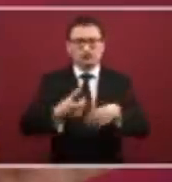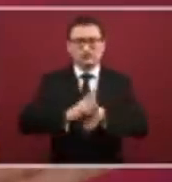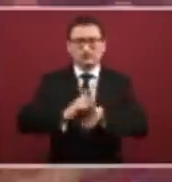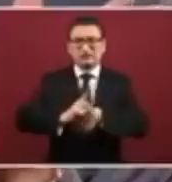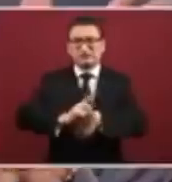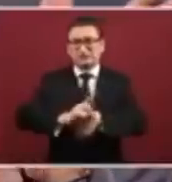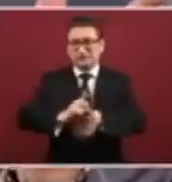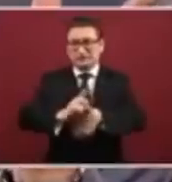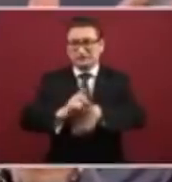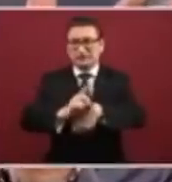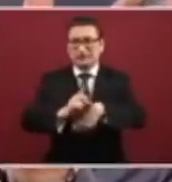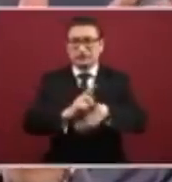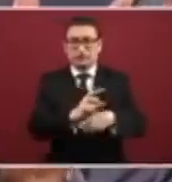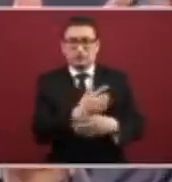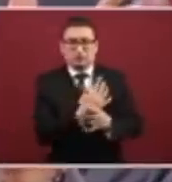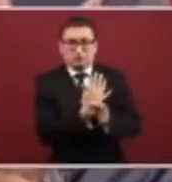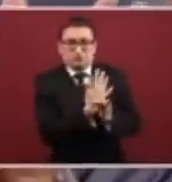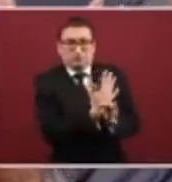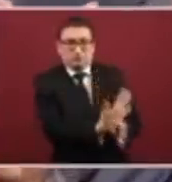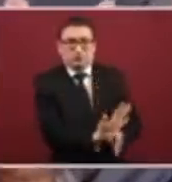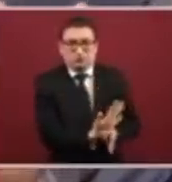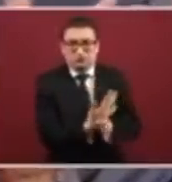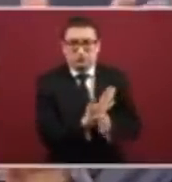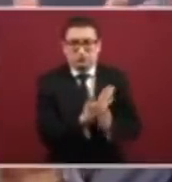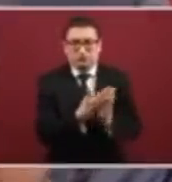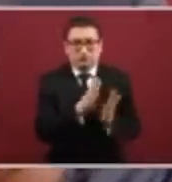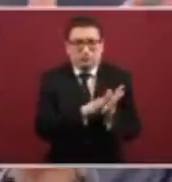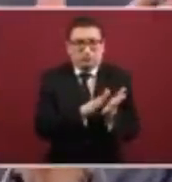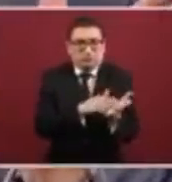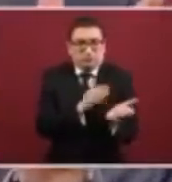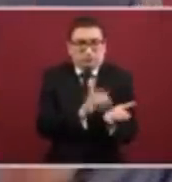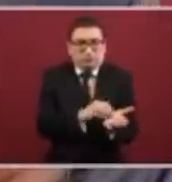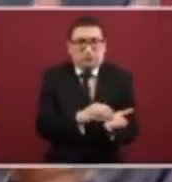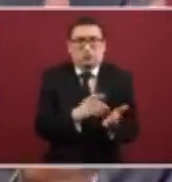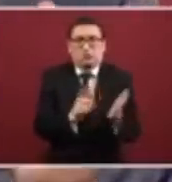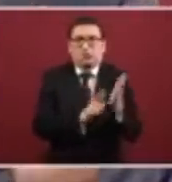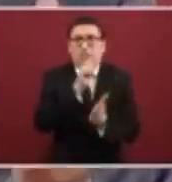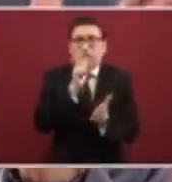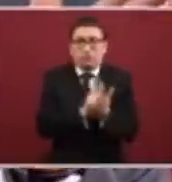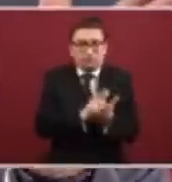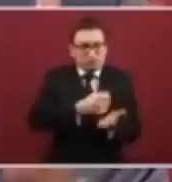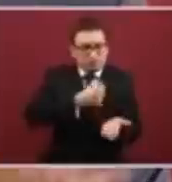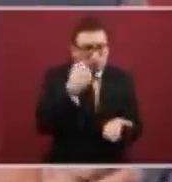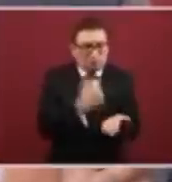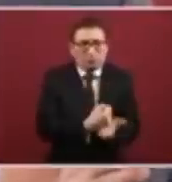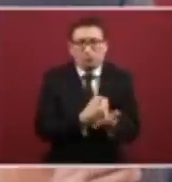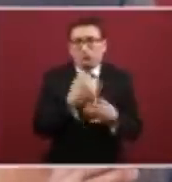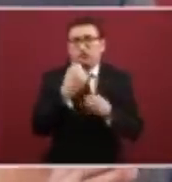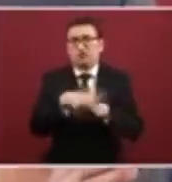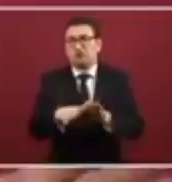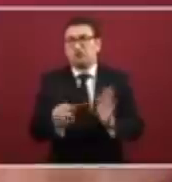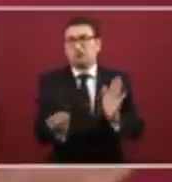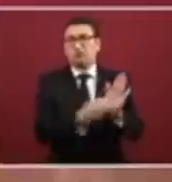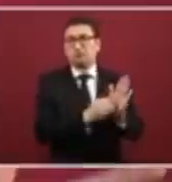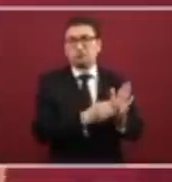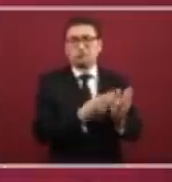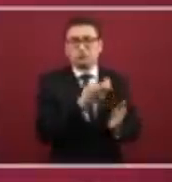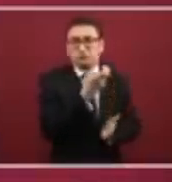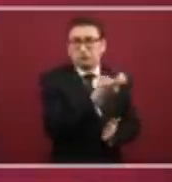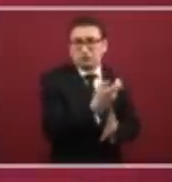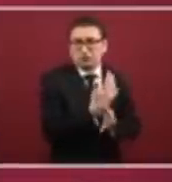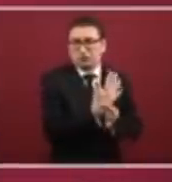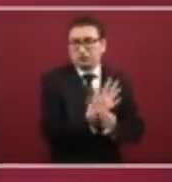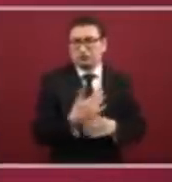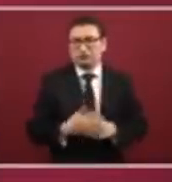está hasta en los considerandos de las leyes que se aprobaron estos datos, estos